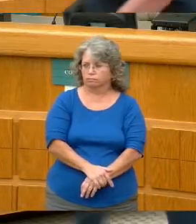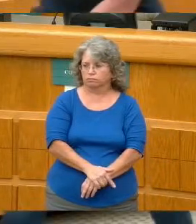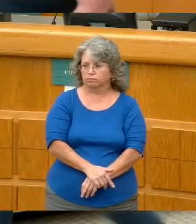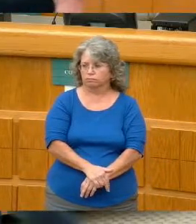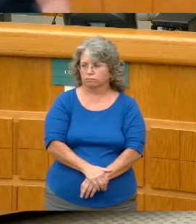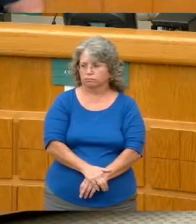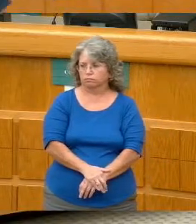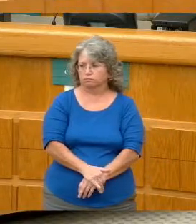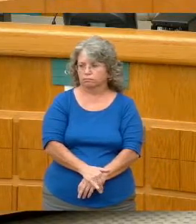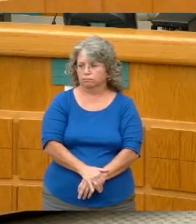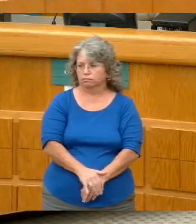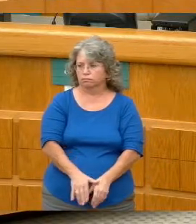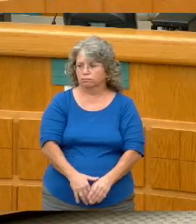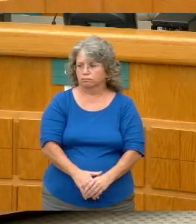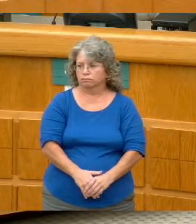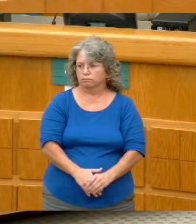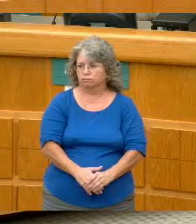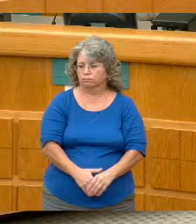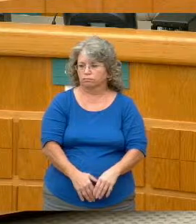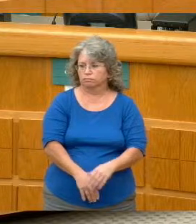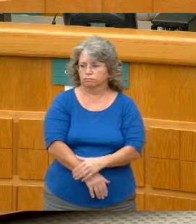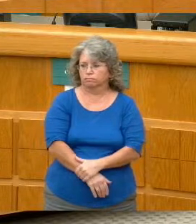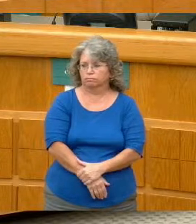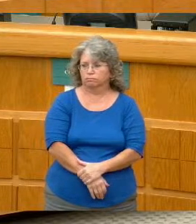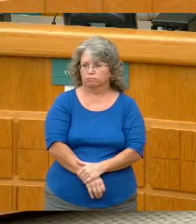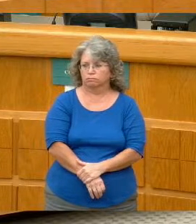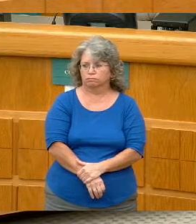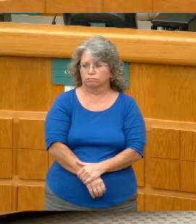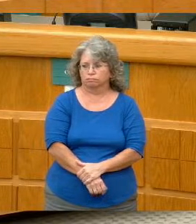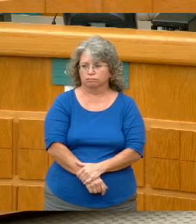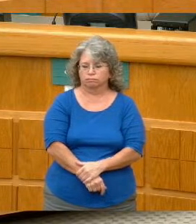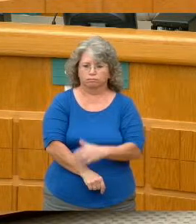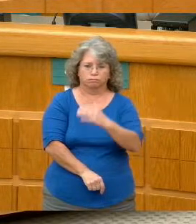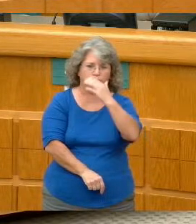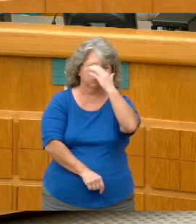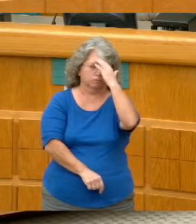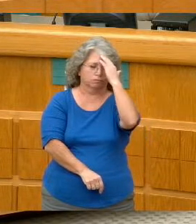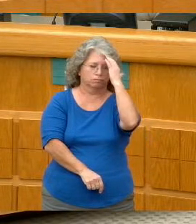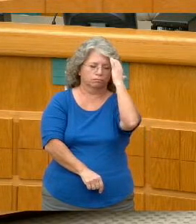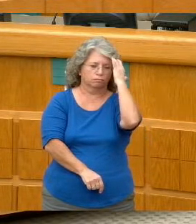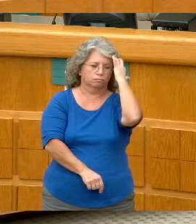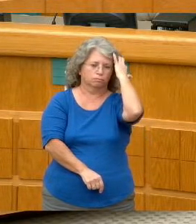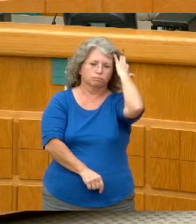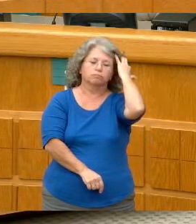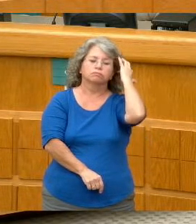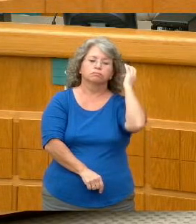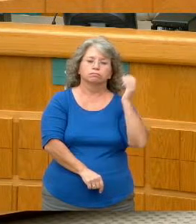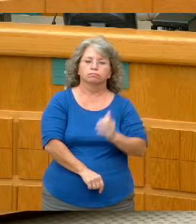parte del doctor Chris Bird, quien nos va a dar el reporte por parte del equipo especial de la Universidad Texas A&M.